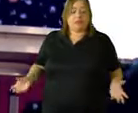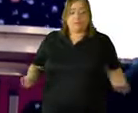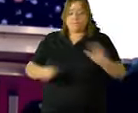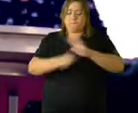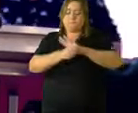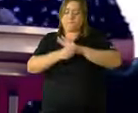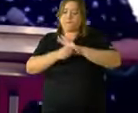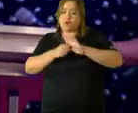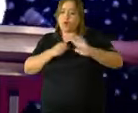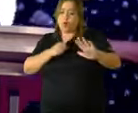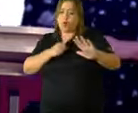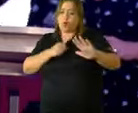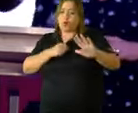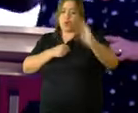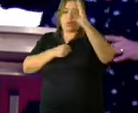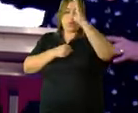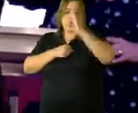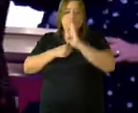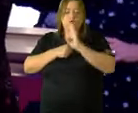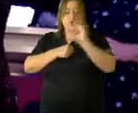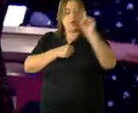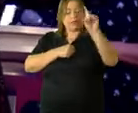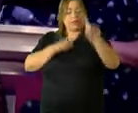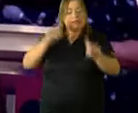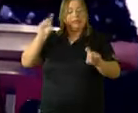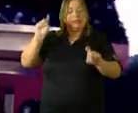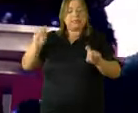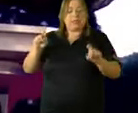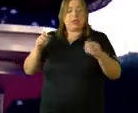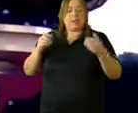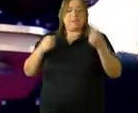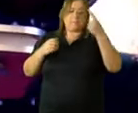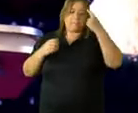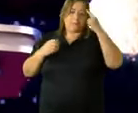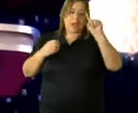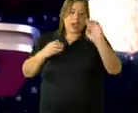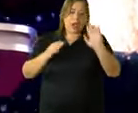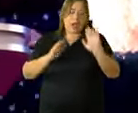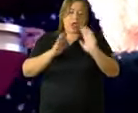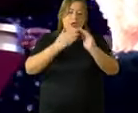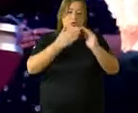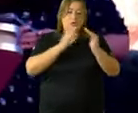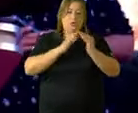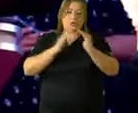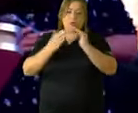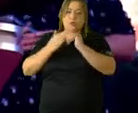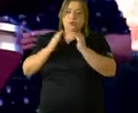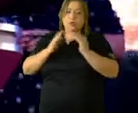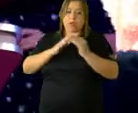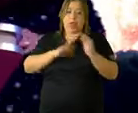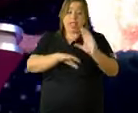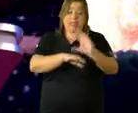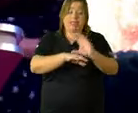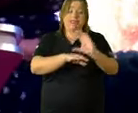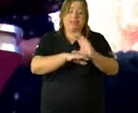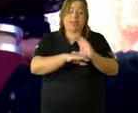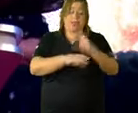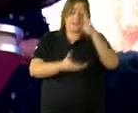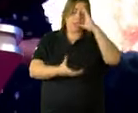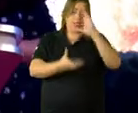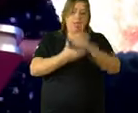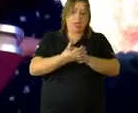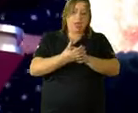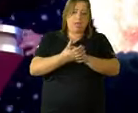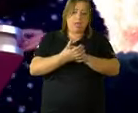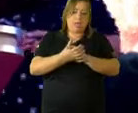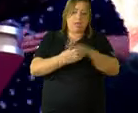plenitud de lo que Dios tiene para su pueblo. Y esta casa cree en esa plenitud. Si